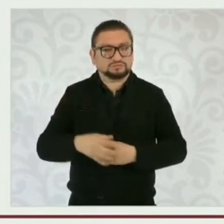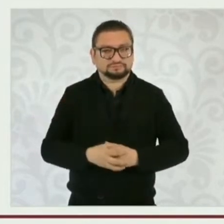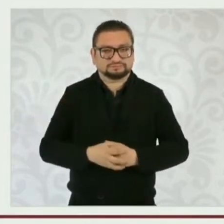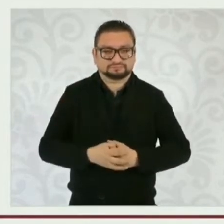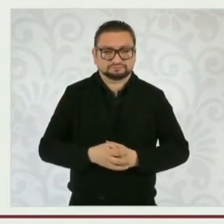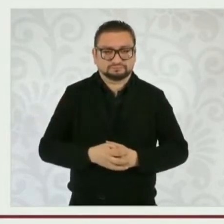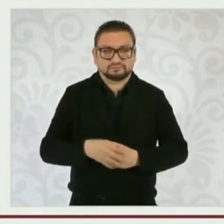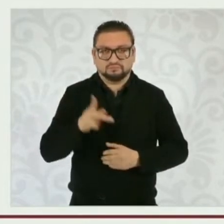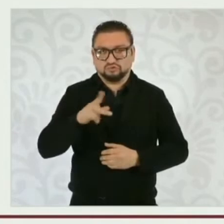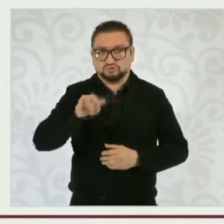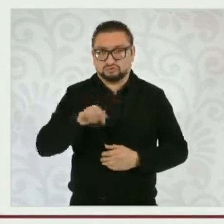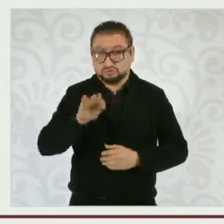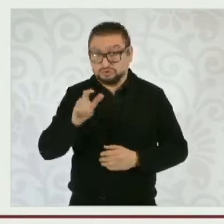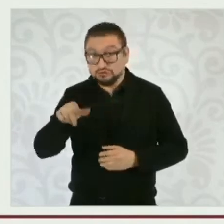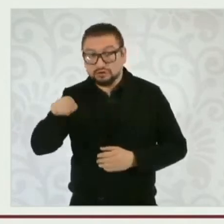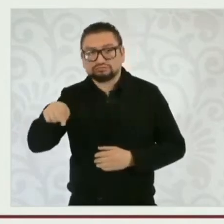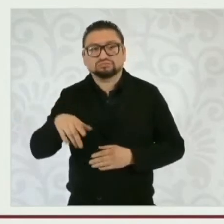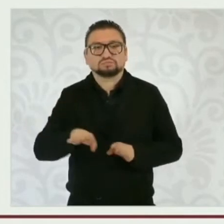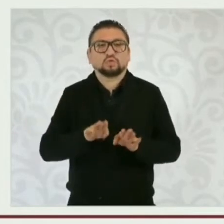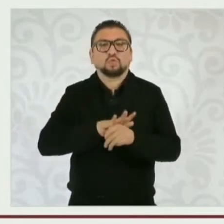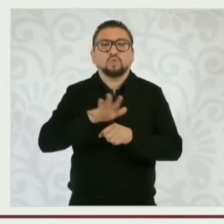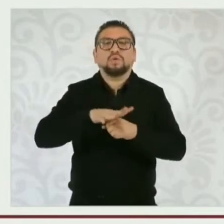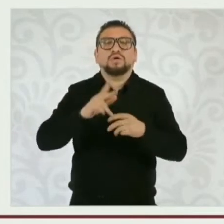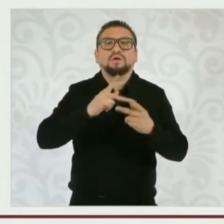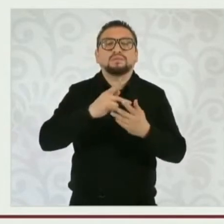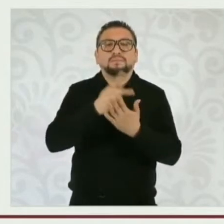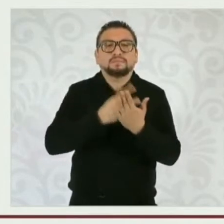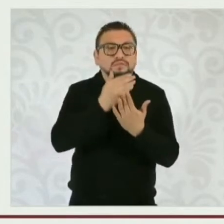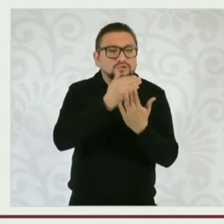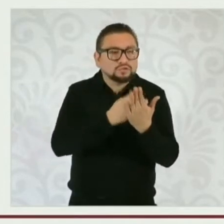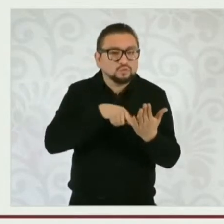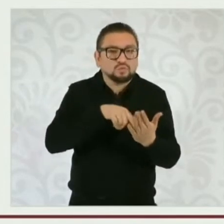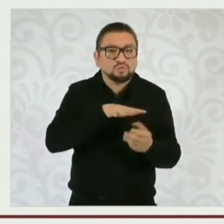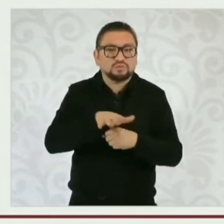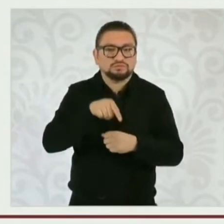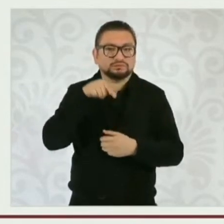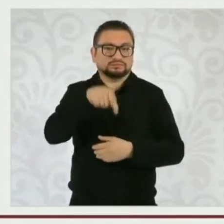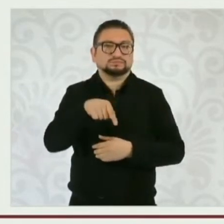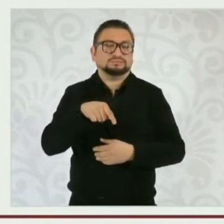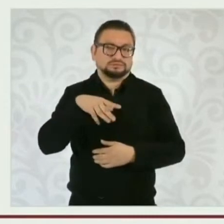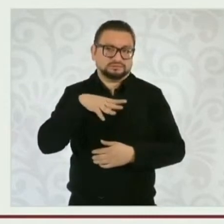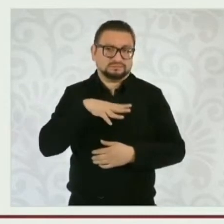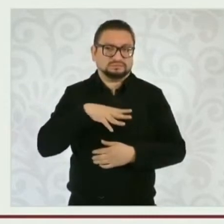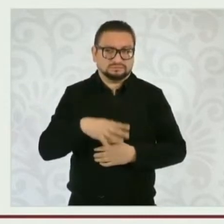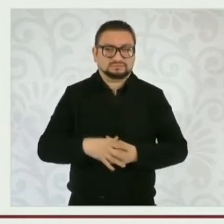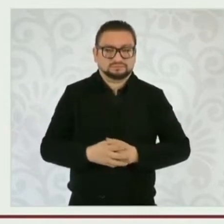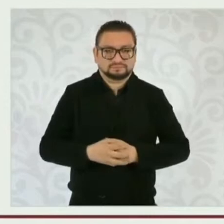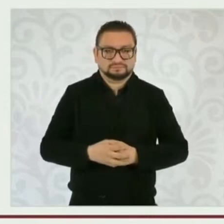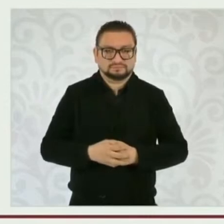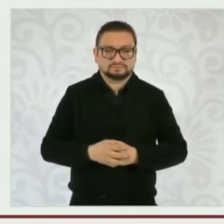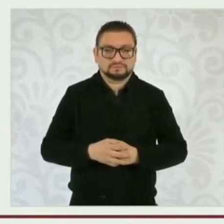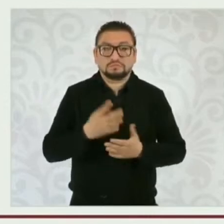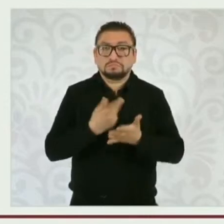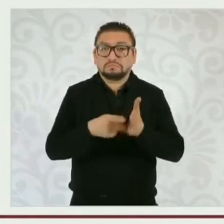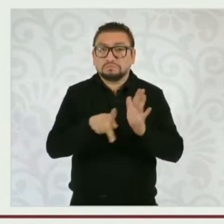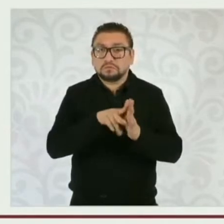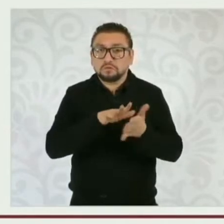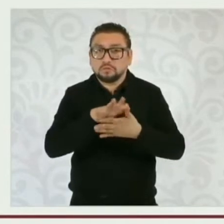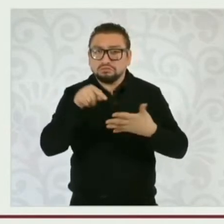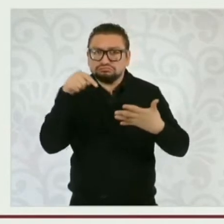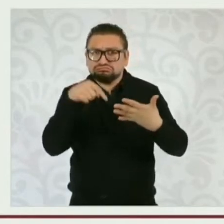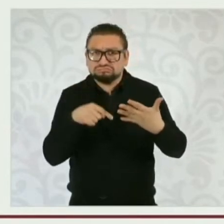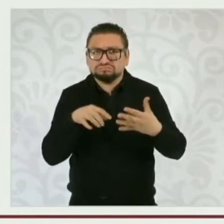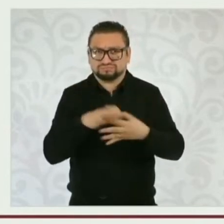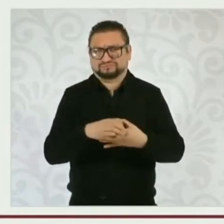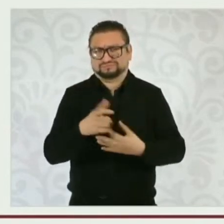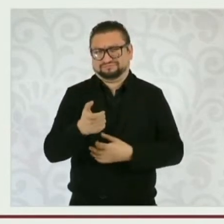acá está cuál era la plaza de adscripción correspondiente. Como verán, en algunos casos no tiene lógica ni